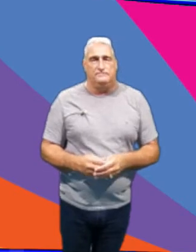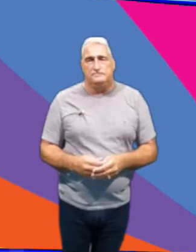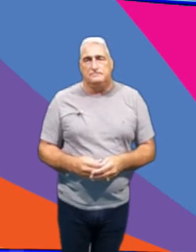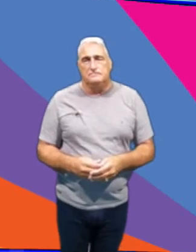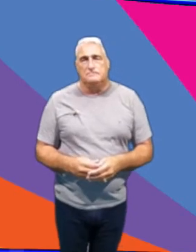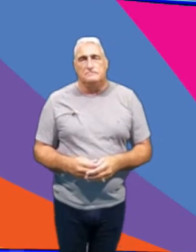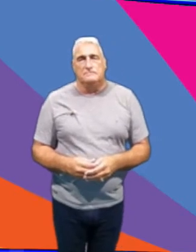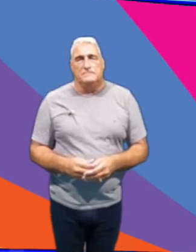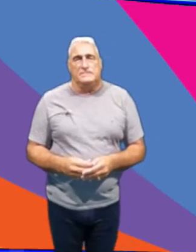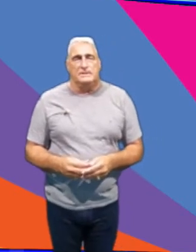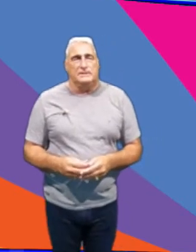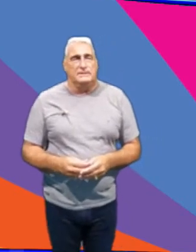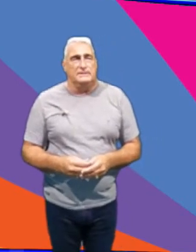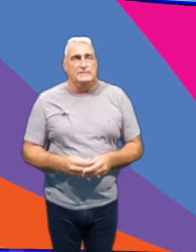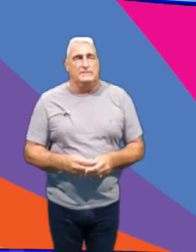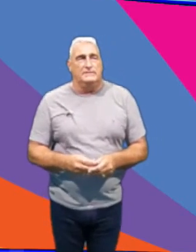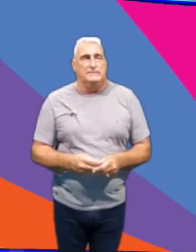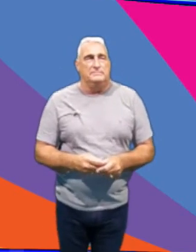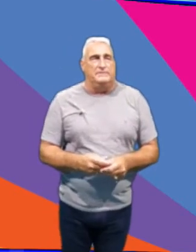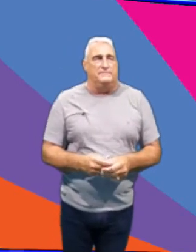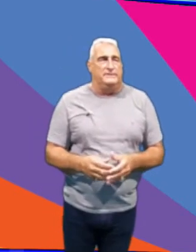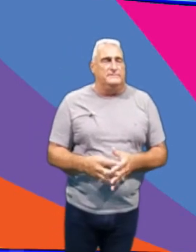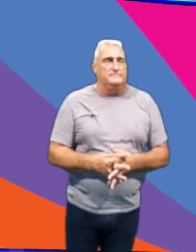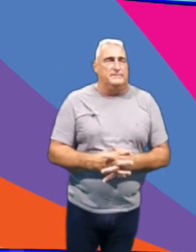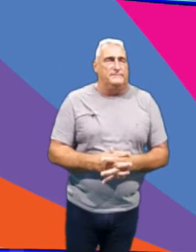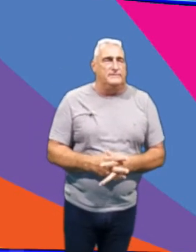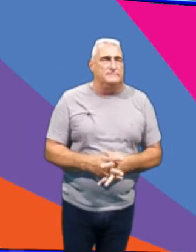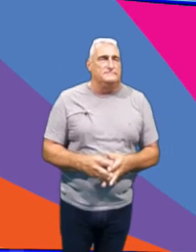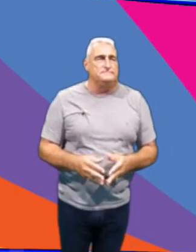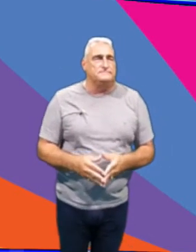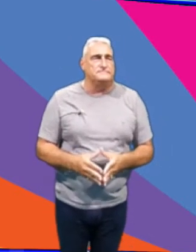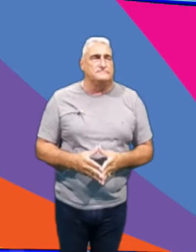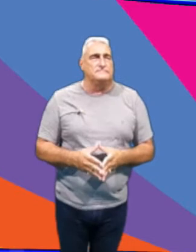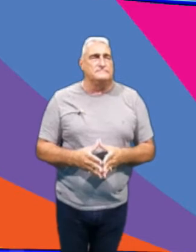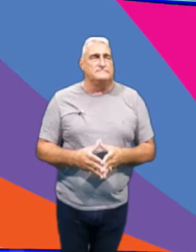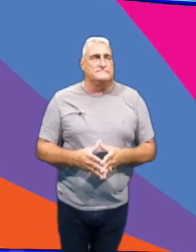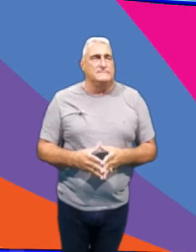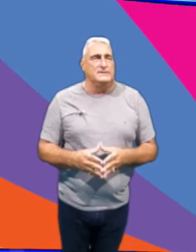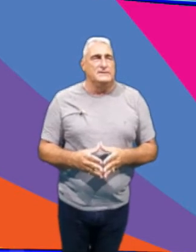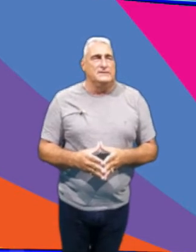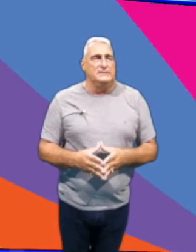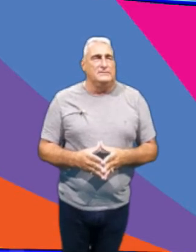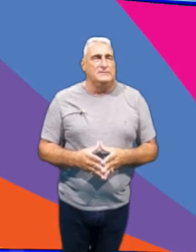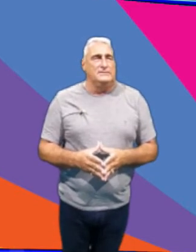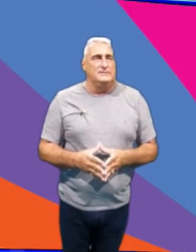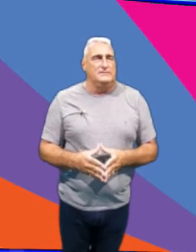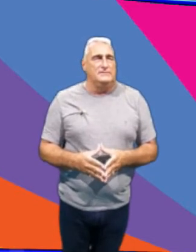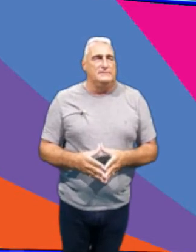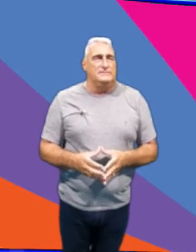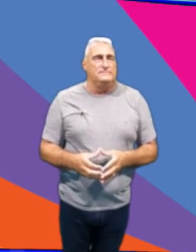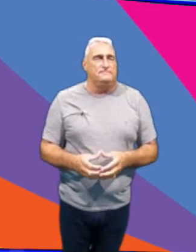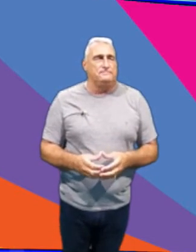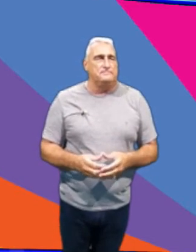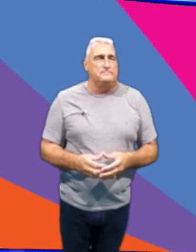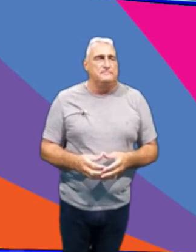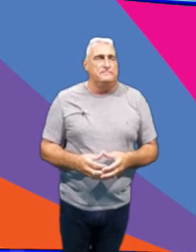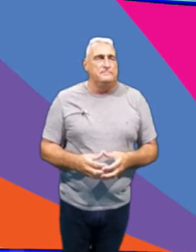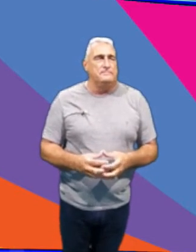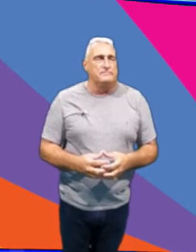para la semana que viene. Perfecto. Pero le voy a dar 2 elementos que a mí me parece que